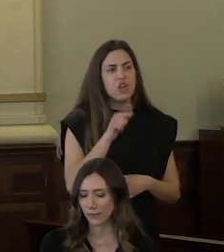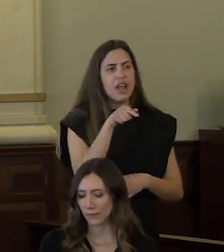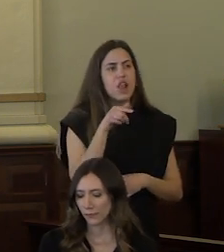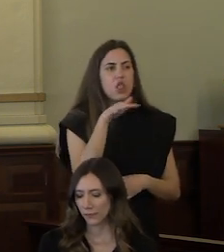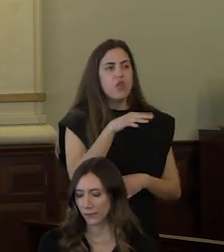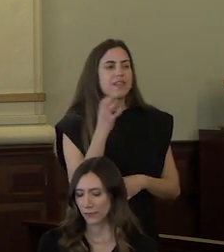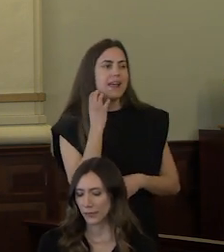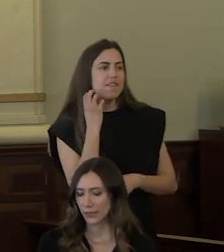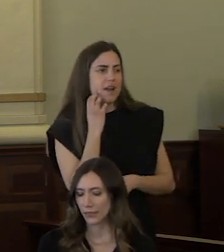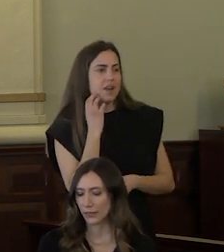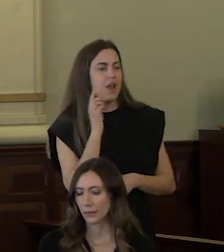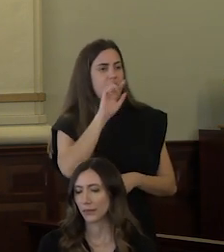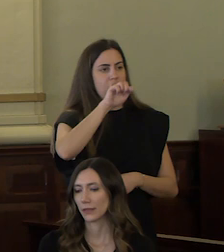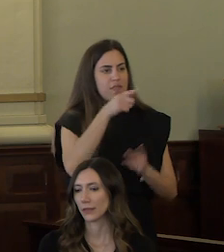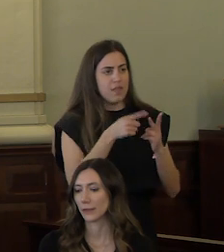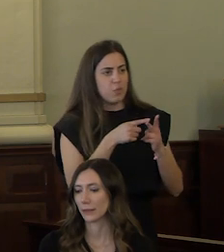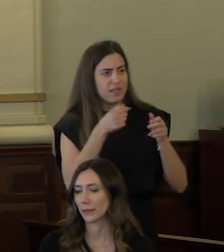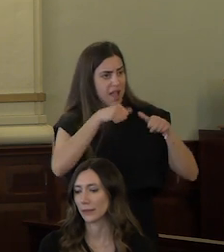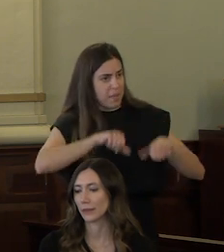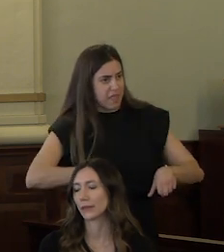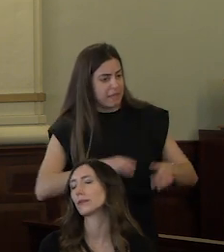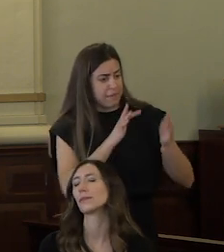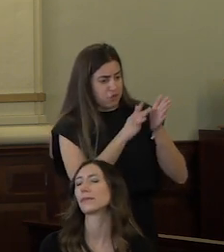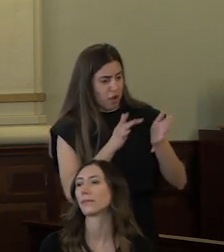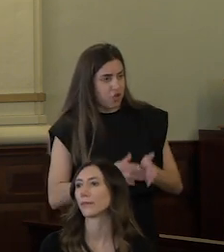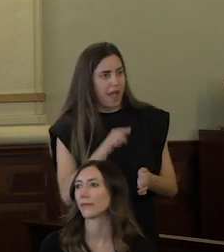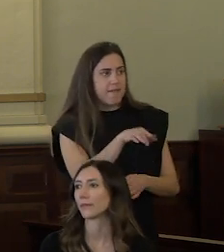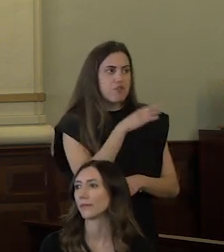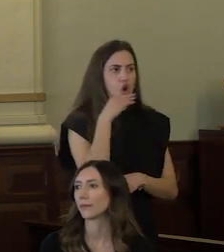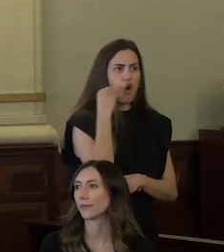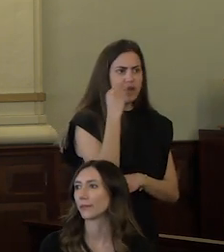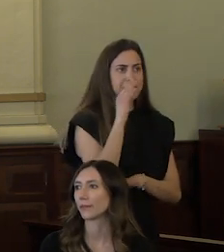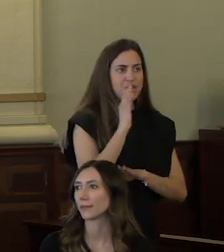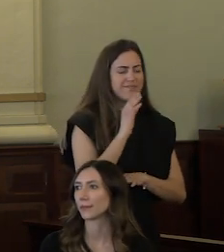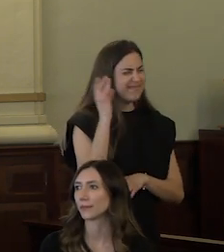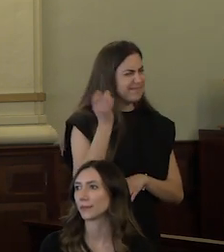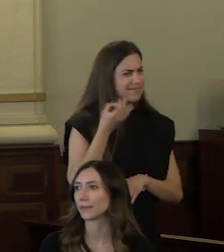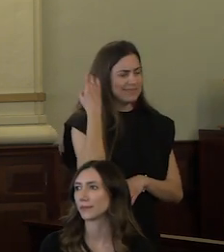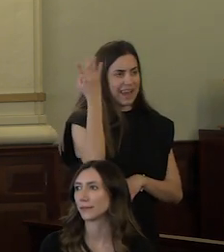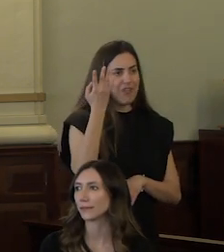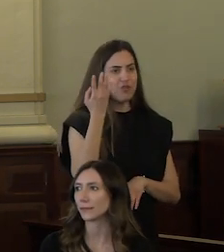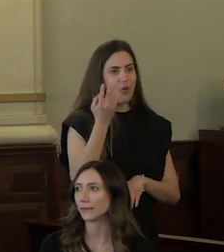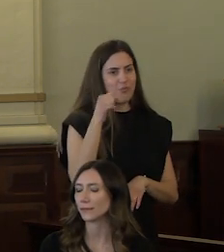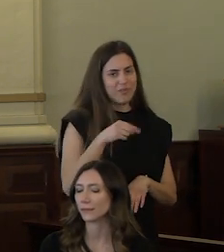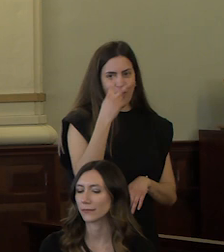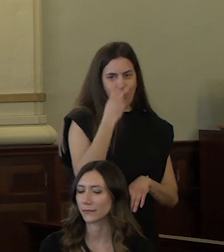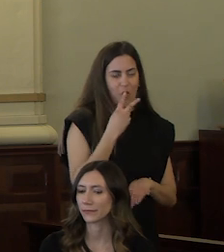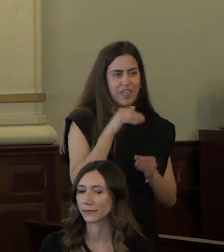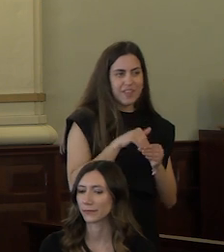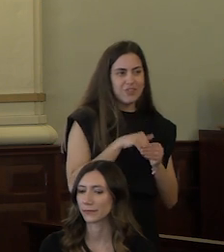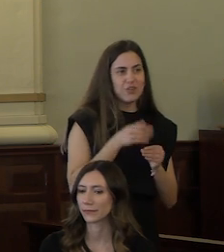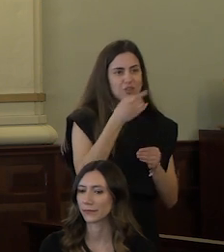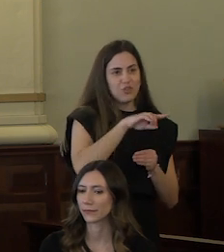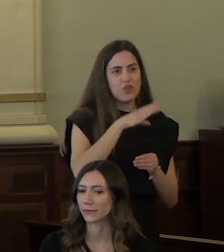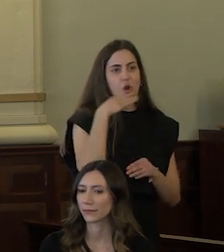Reina, después en Albacete. Y es un joven prometedor del talento que tiene la ONCE. Invertimos mucho